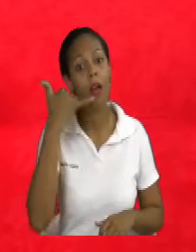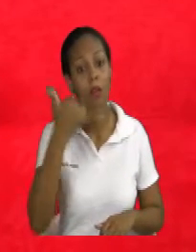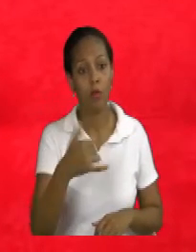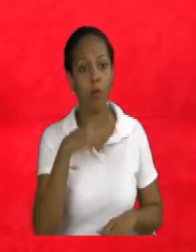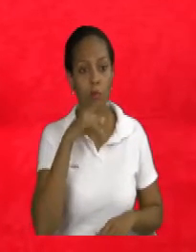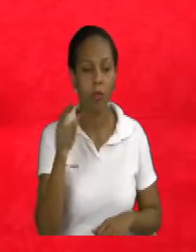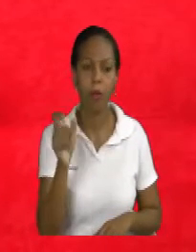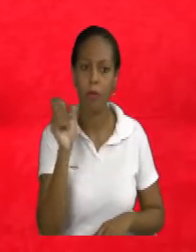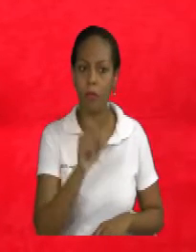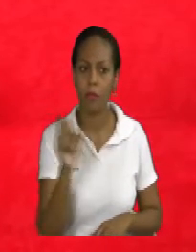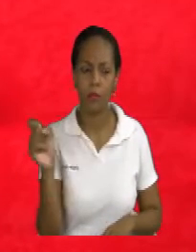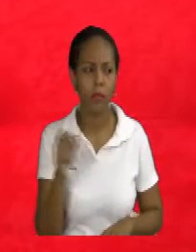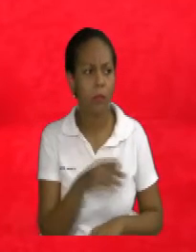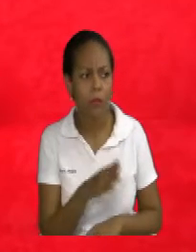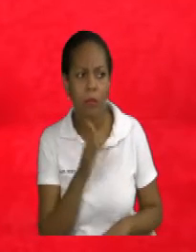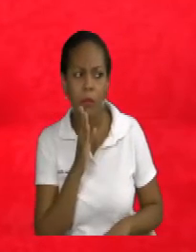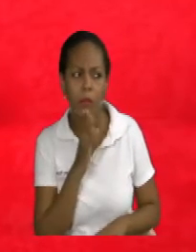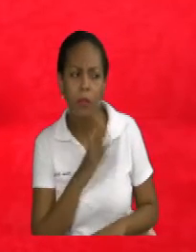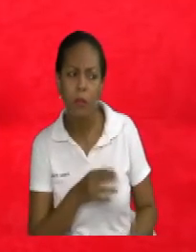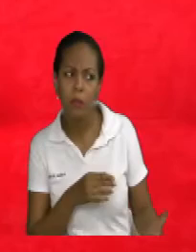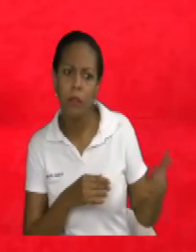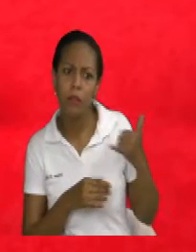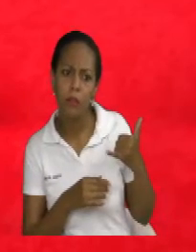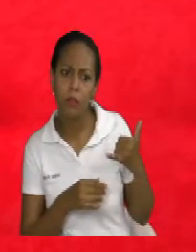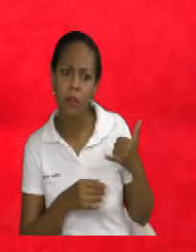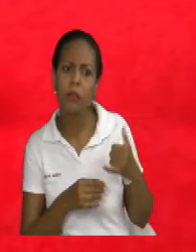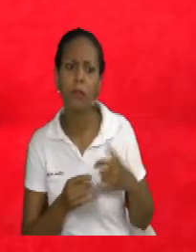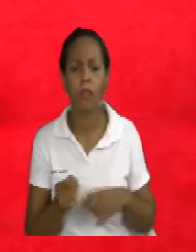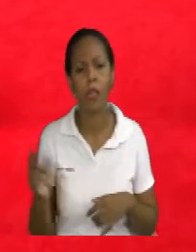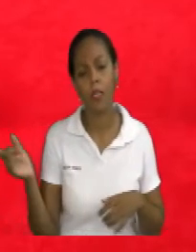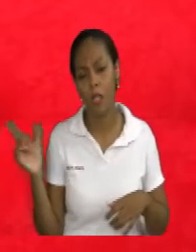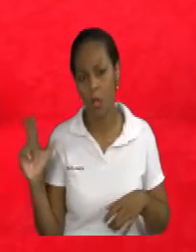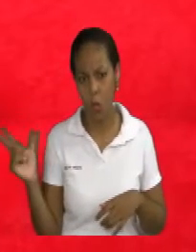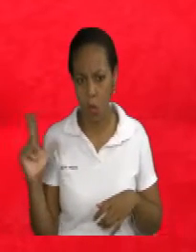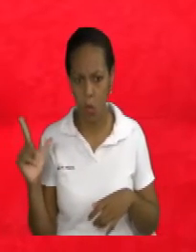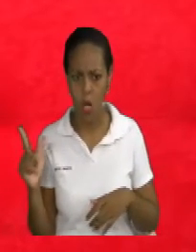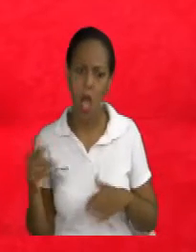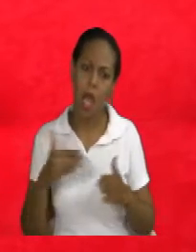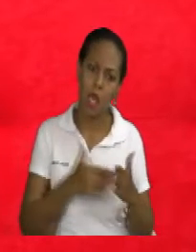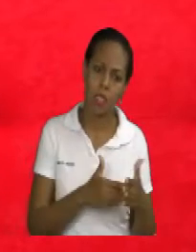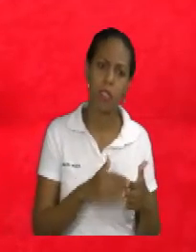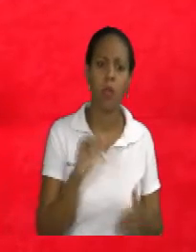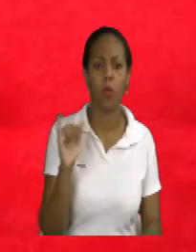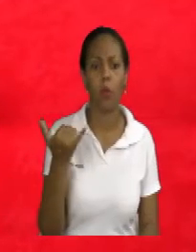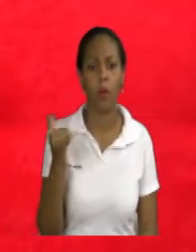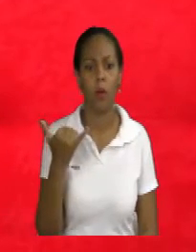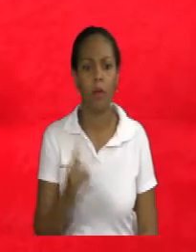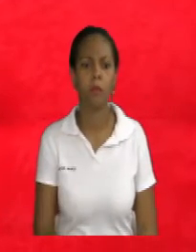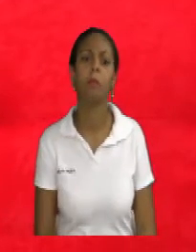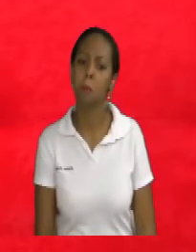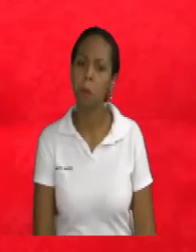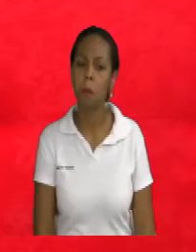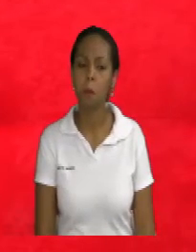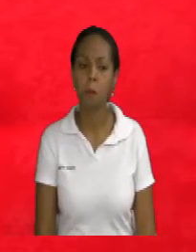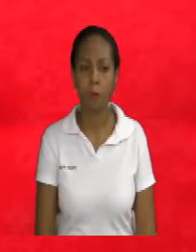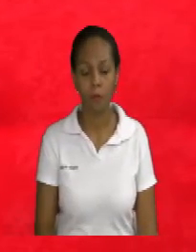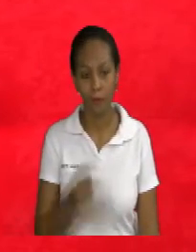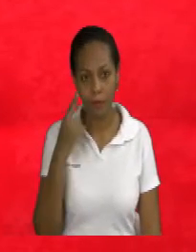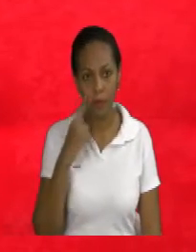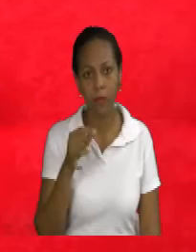están recibiendo esas llamadas entre el lunes a jueves. Por favor, mira, son